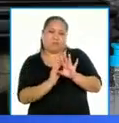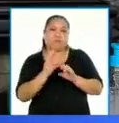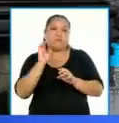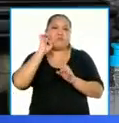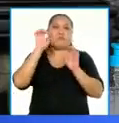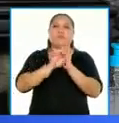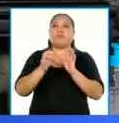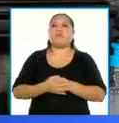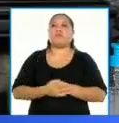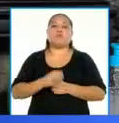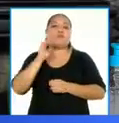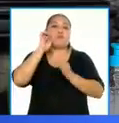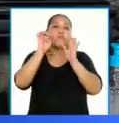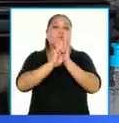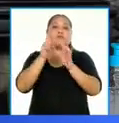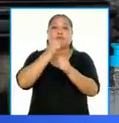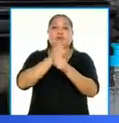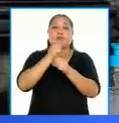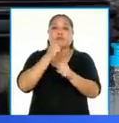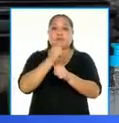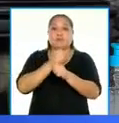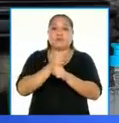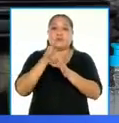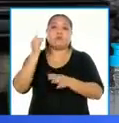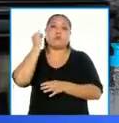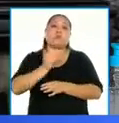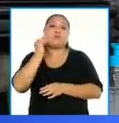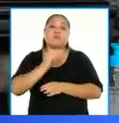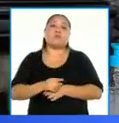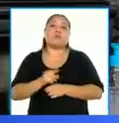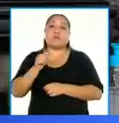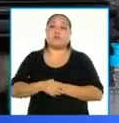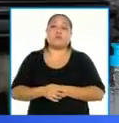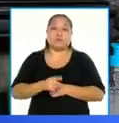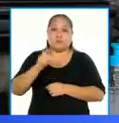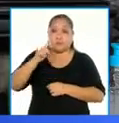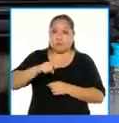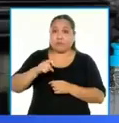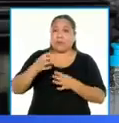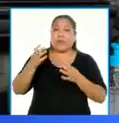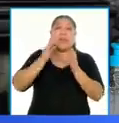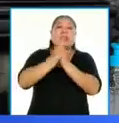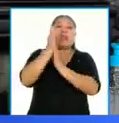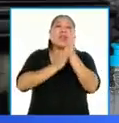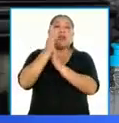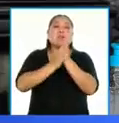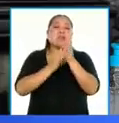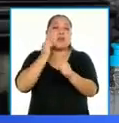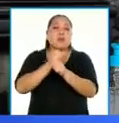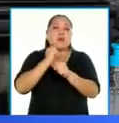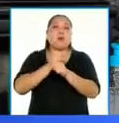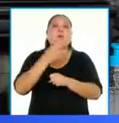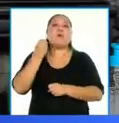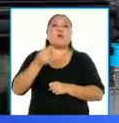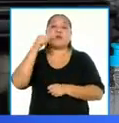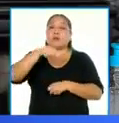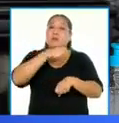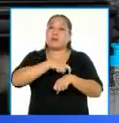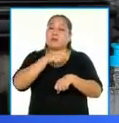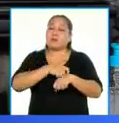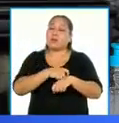ejemplo, los trabajadores y trabajadoras de Gamarra están ávidos de reiniciar sus labores, obviamente porque la